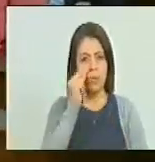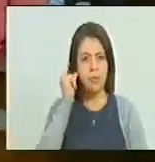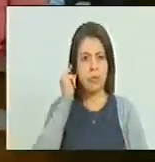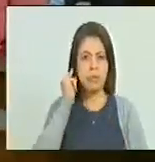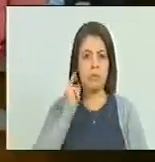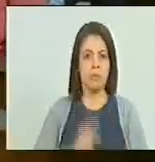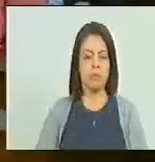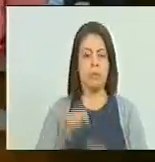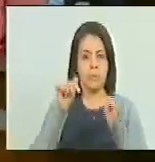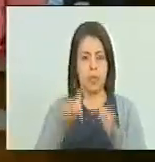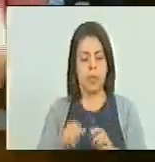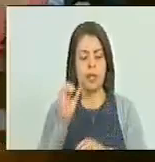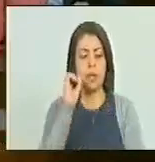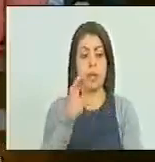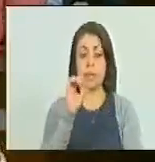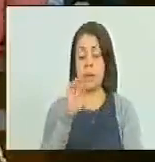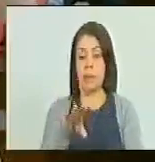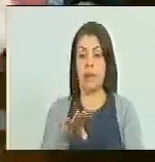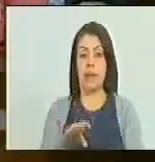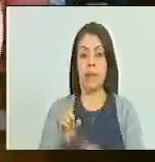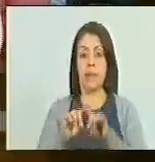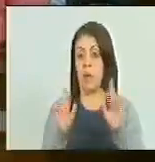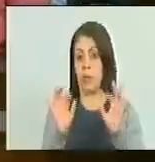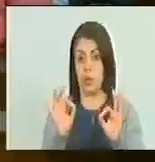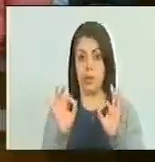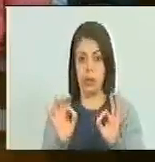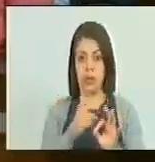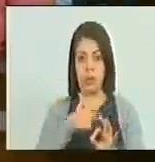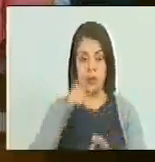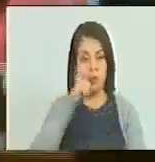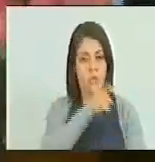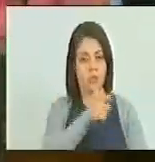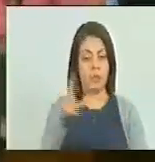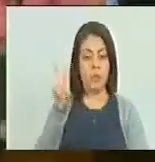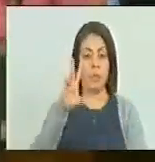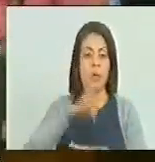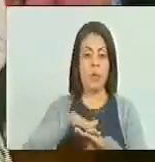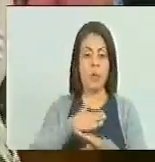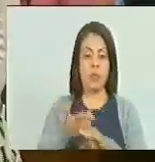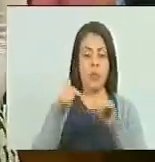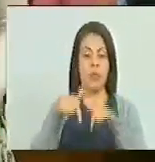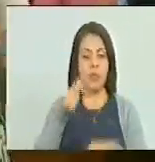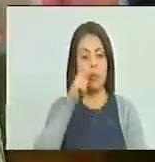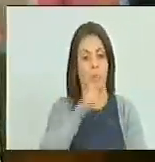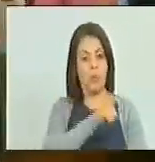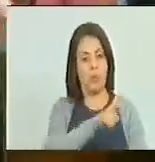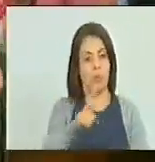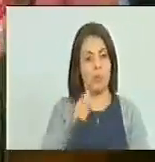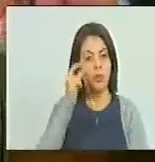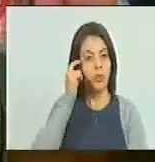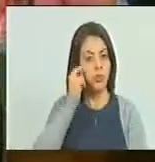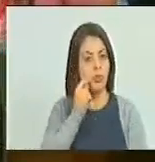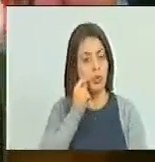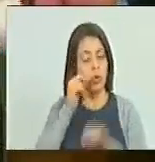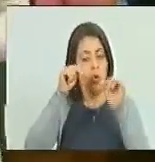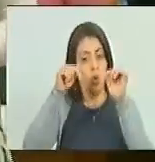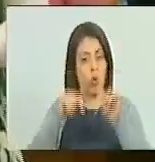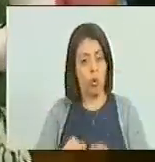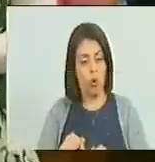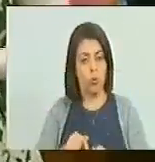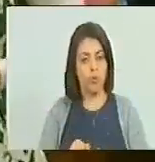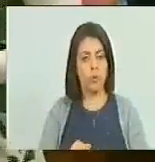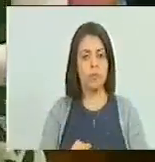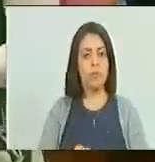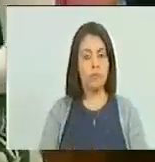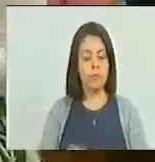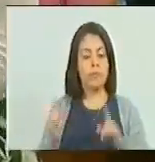diputadas de esta Asamblea, pero en especial a nuestro pueblo venezolano y al pueblo de Sucre, quien hoy pues